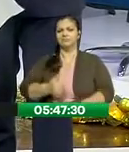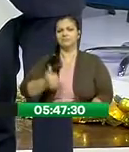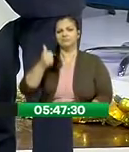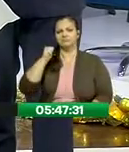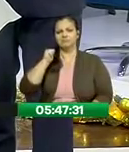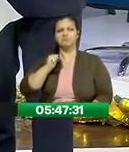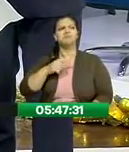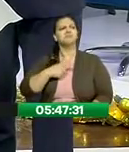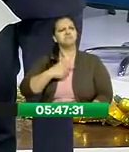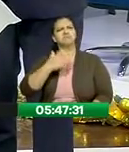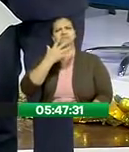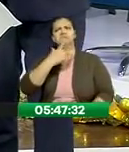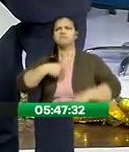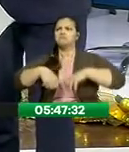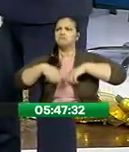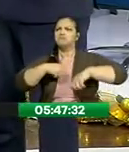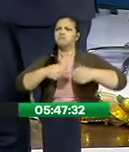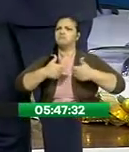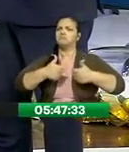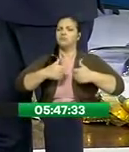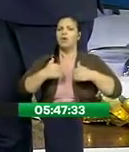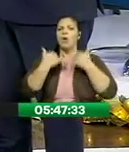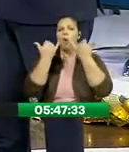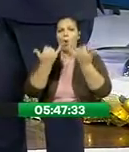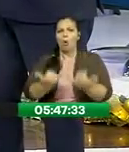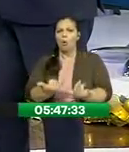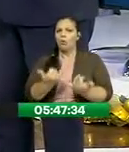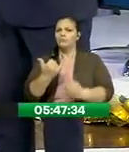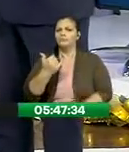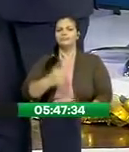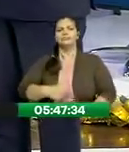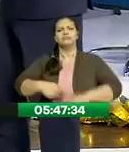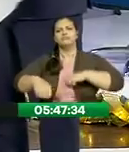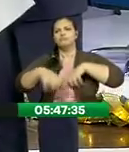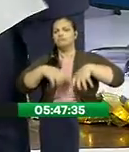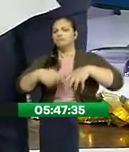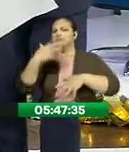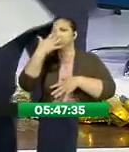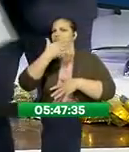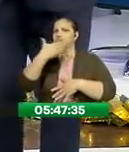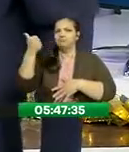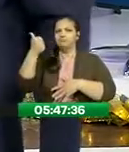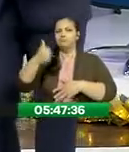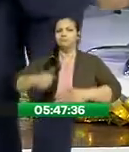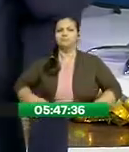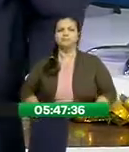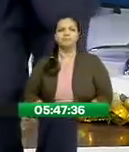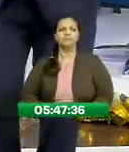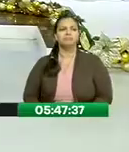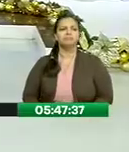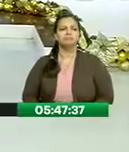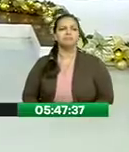tiene que ser mejor. Y mañana mucho mejor. Eso. Vaya.